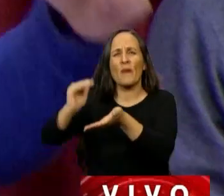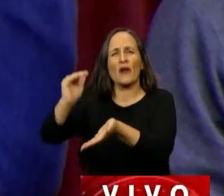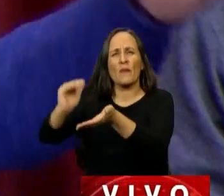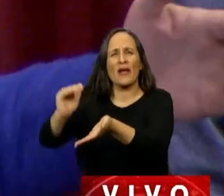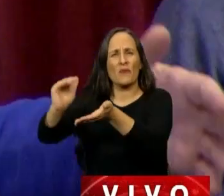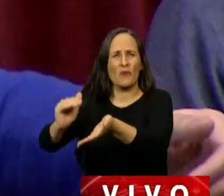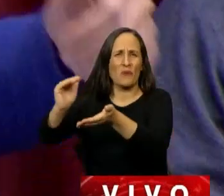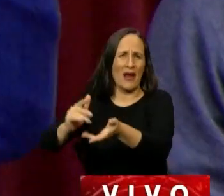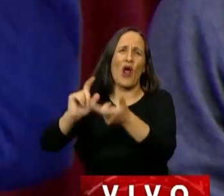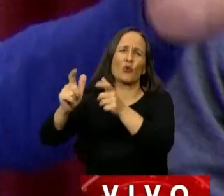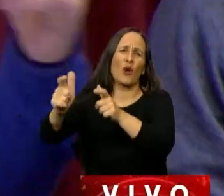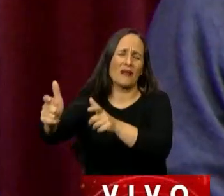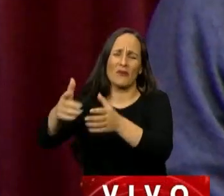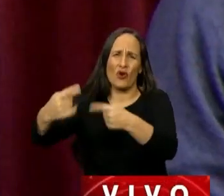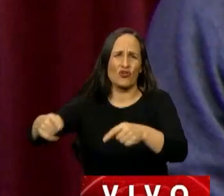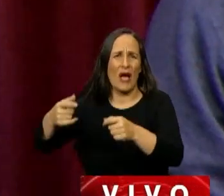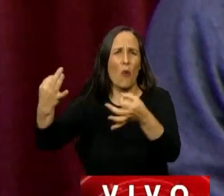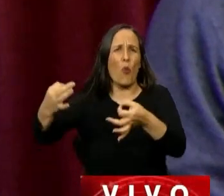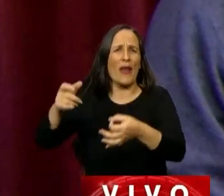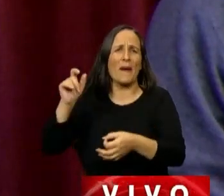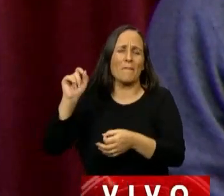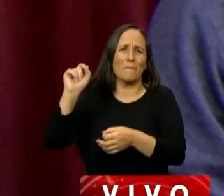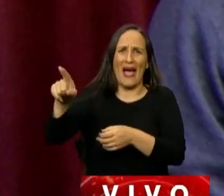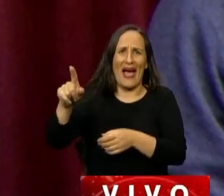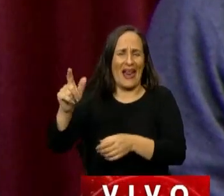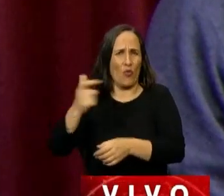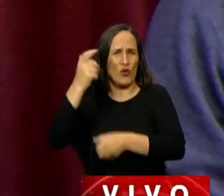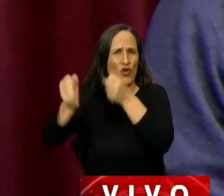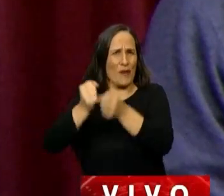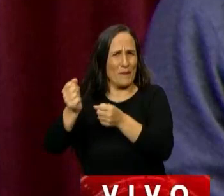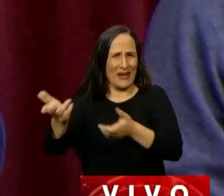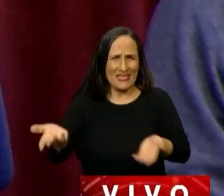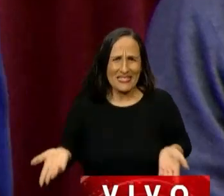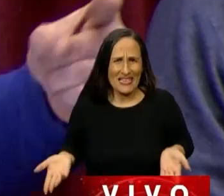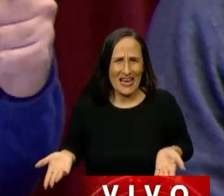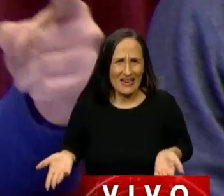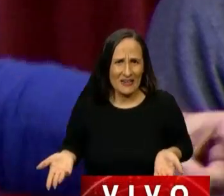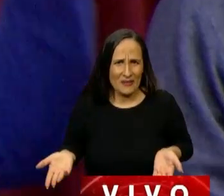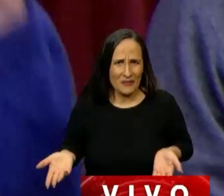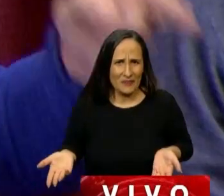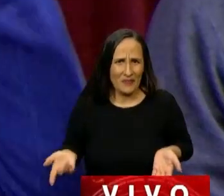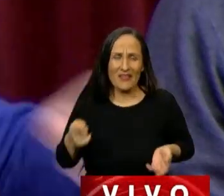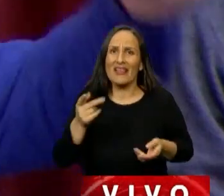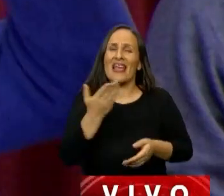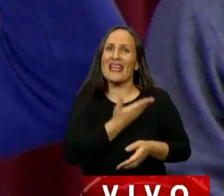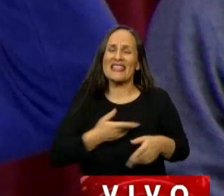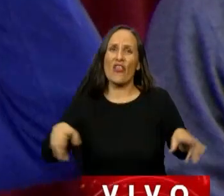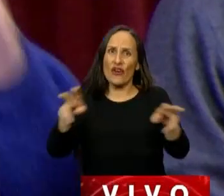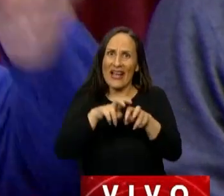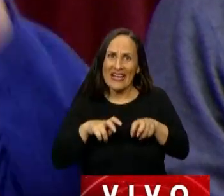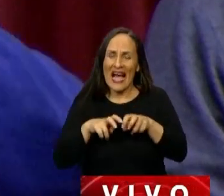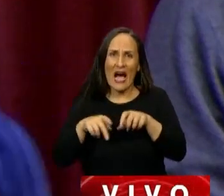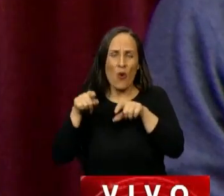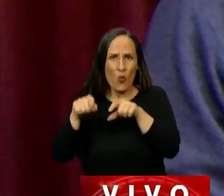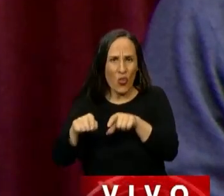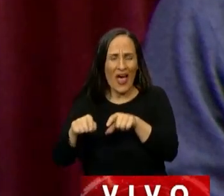¿no?, exenciones impositivas, beneficios o grandes empresarios, representan 1/3 de lo que el Estado recauda